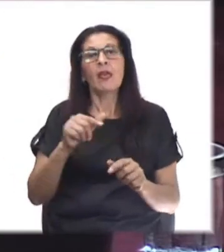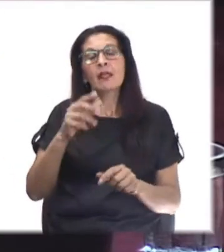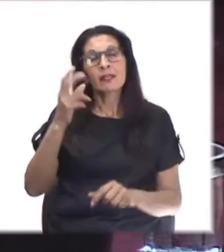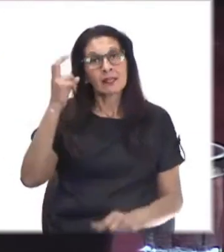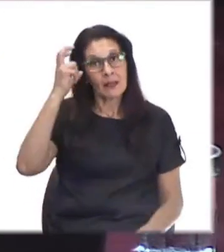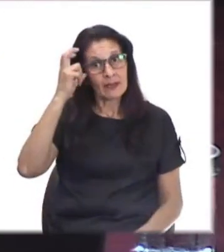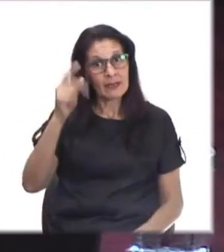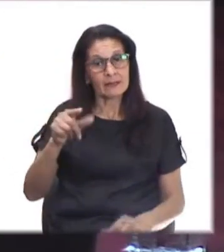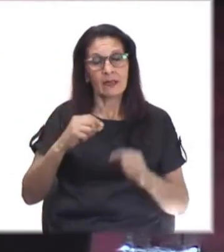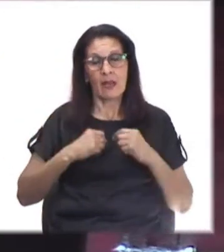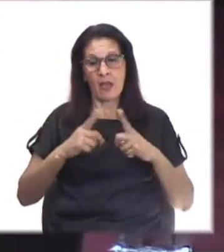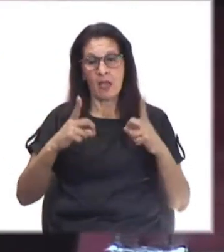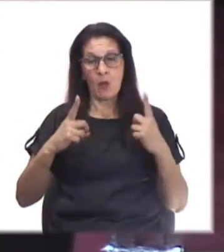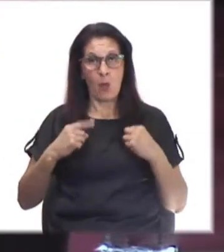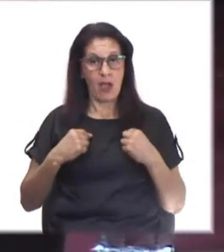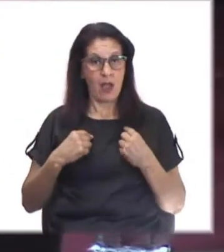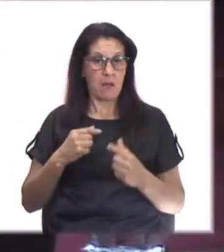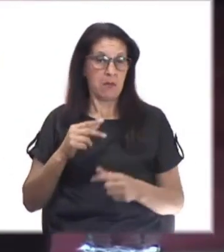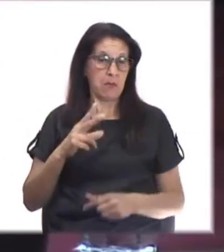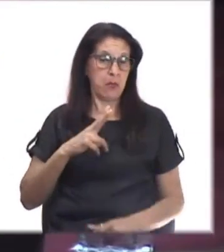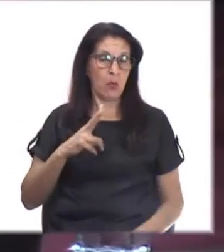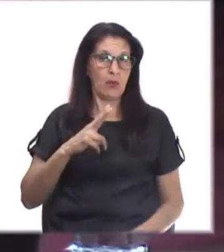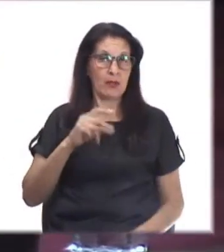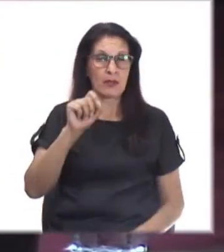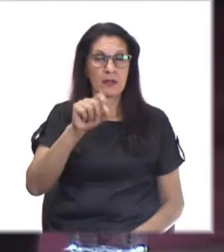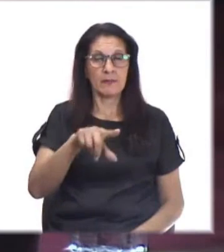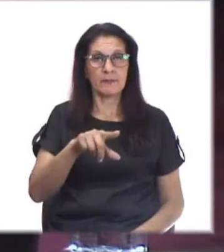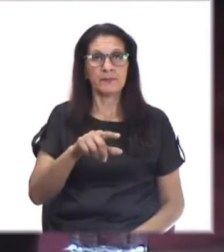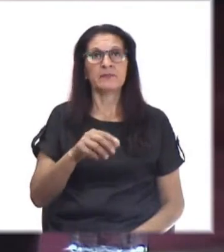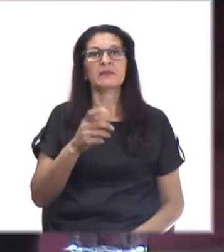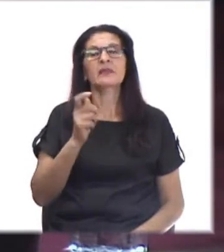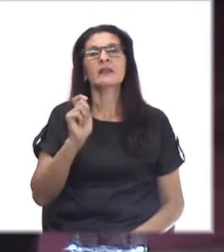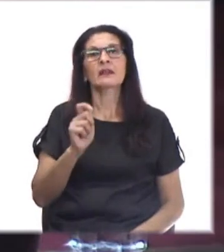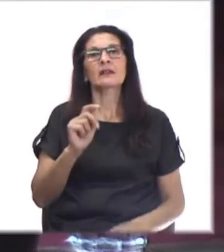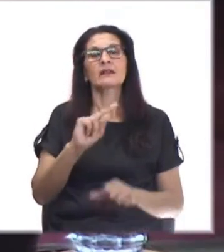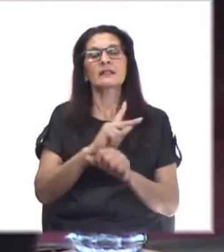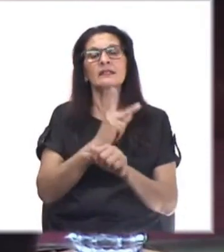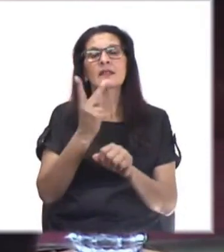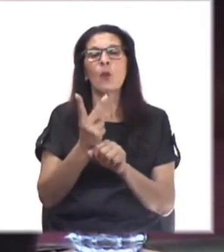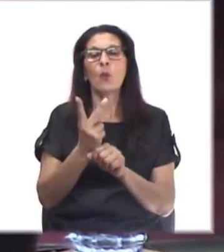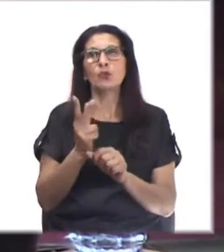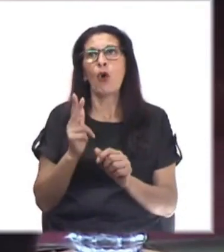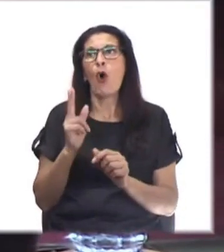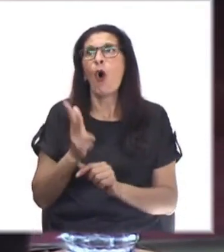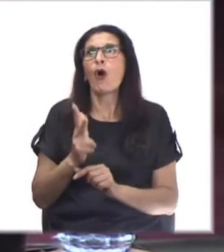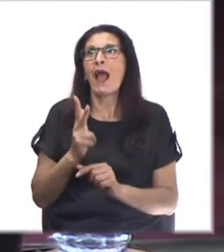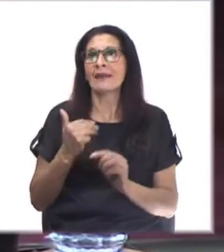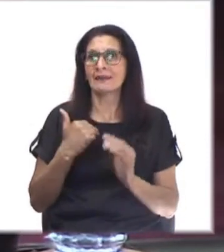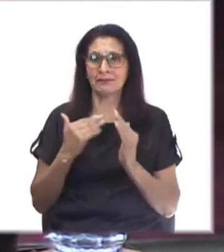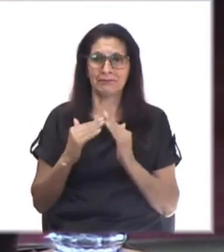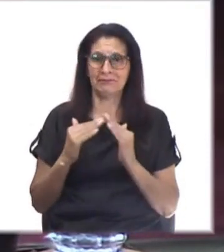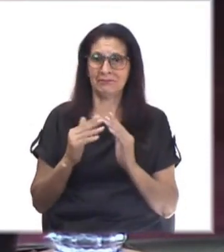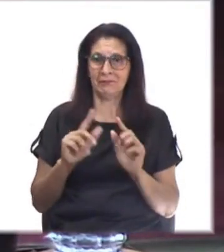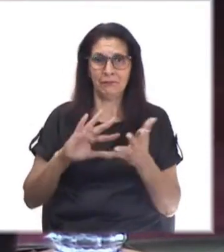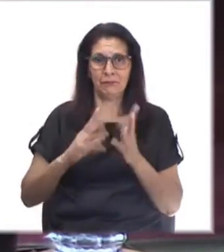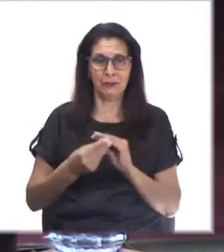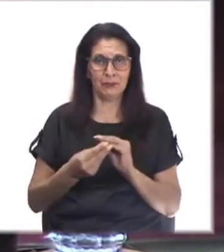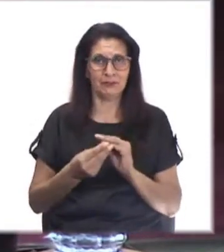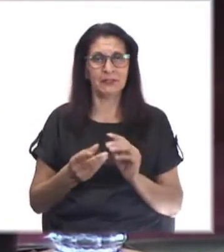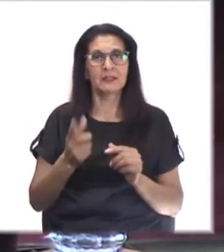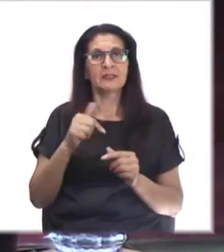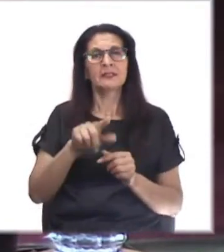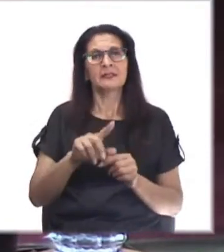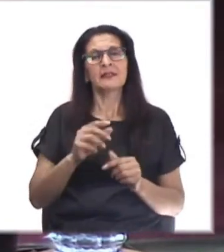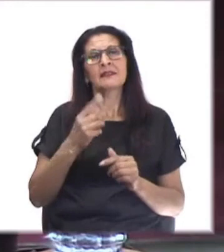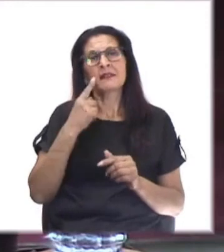cursó primaria en la escuela pública del barrio, aquel segundo hogar, decía él, de nuestra infancia, donde compartió bancos